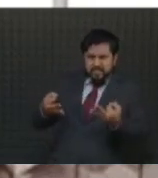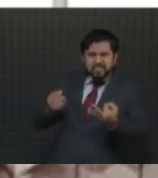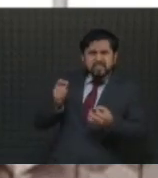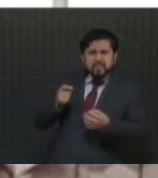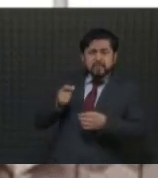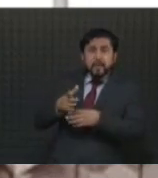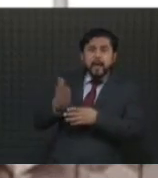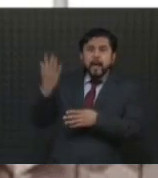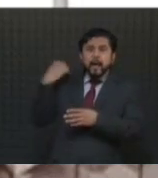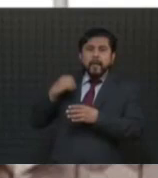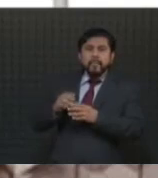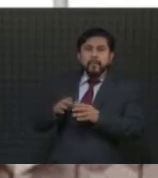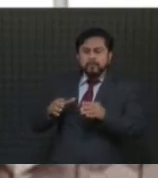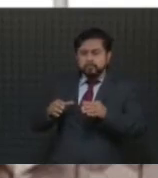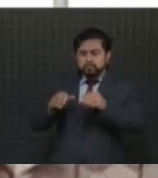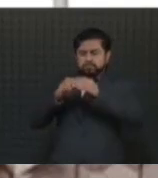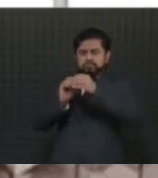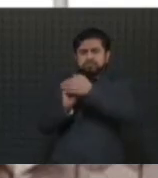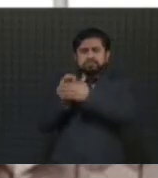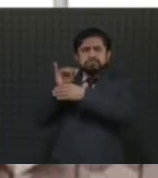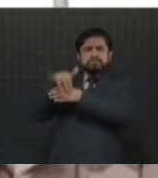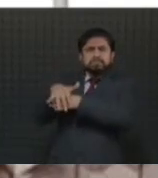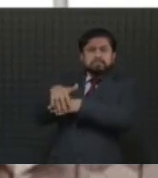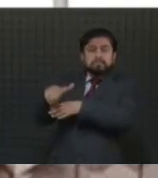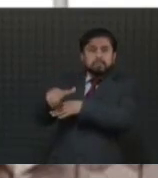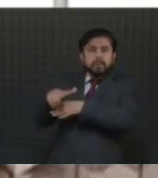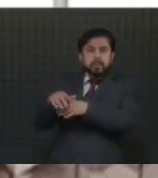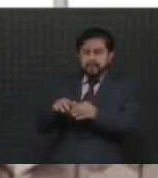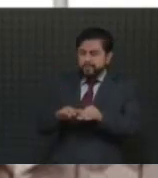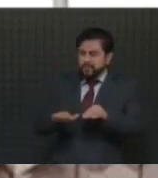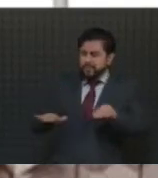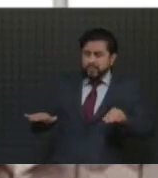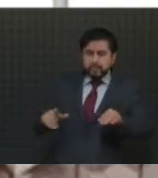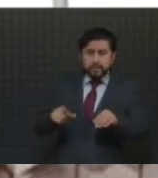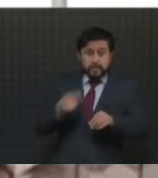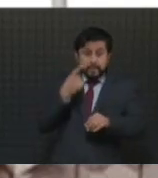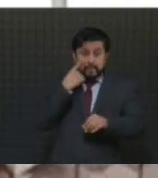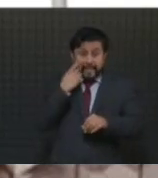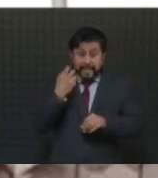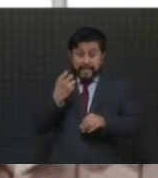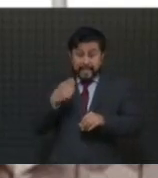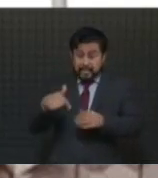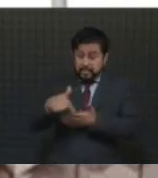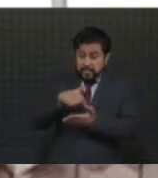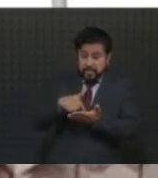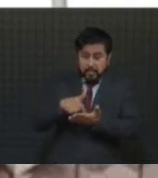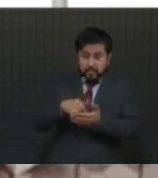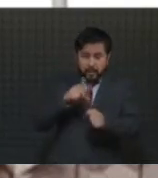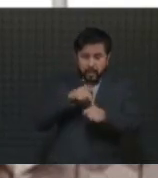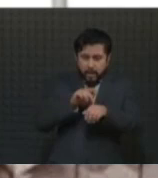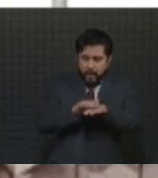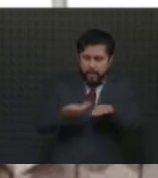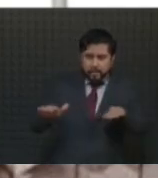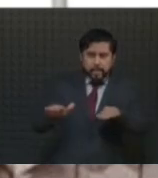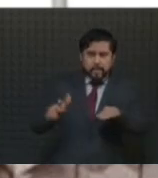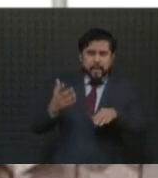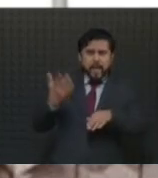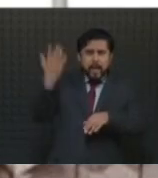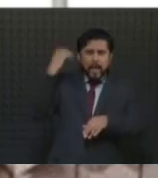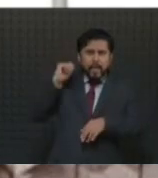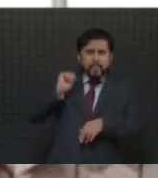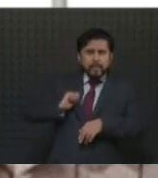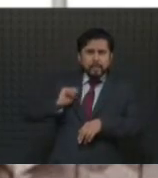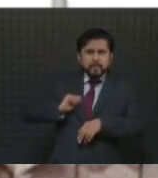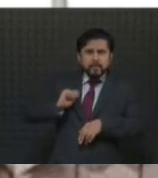Tenochtitlan, los antiguos mexicanos utilizaban esta cantera para hacer